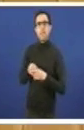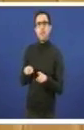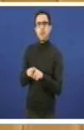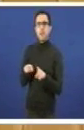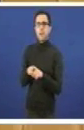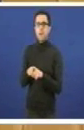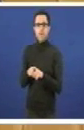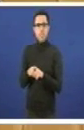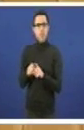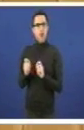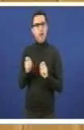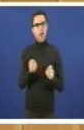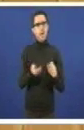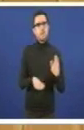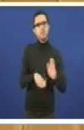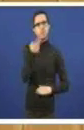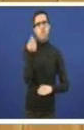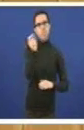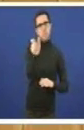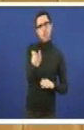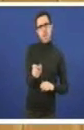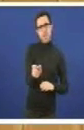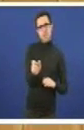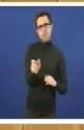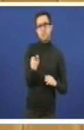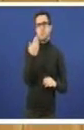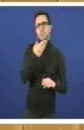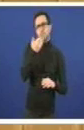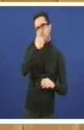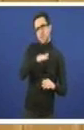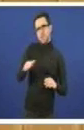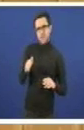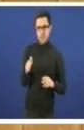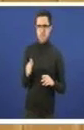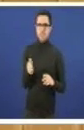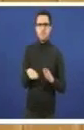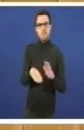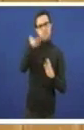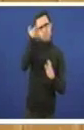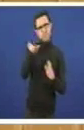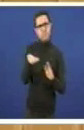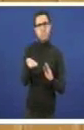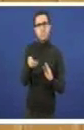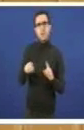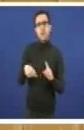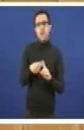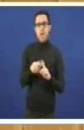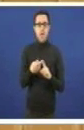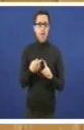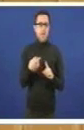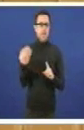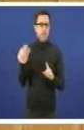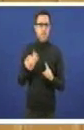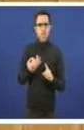subida dos precios públicos das escolas infantis Polo tanto o goberno do Partido Popular o que ten que facer é